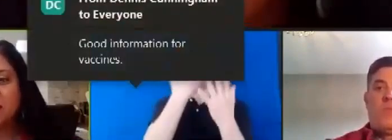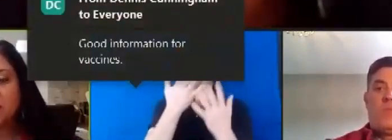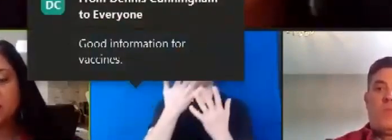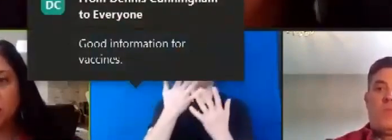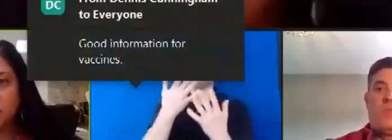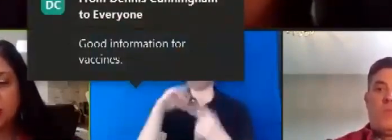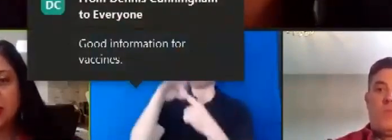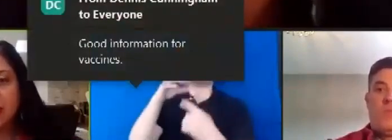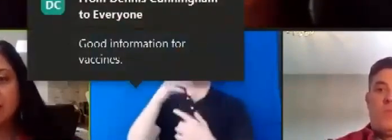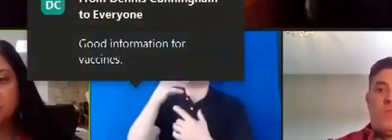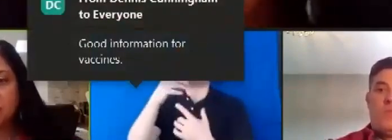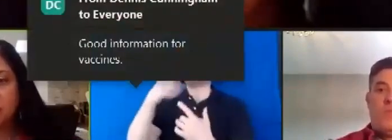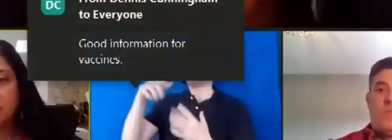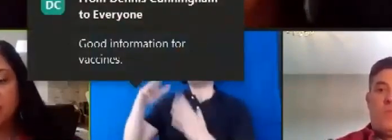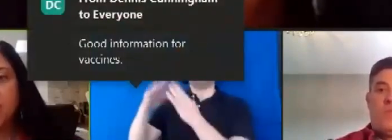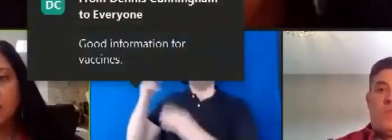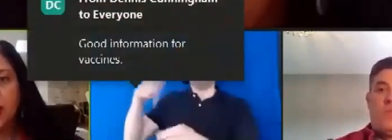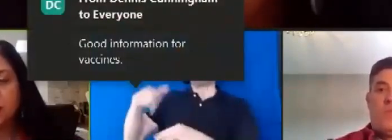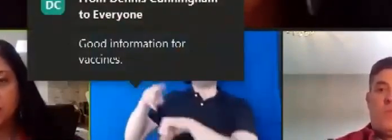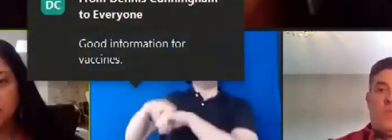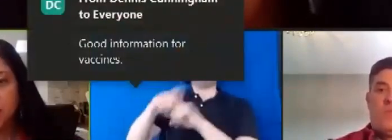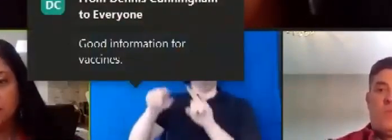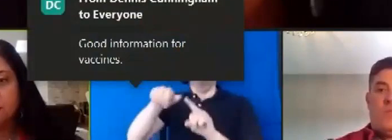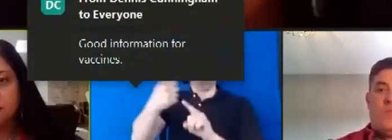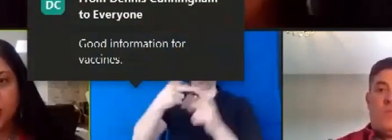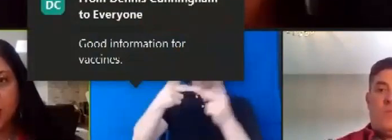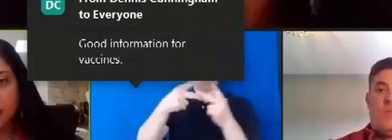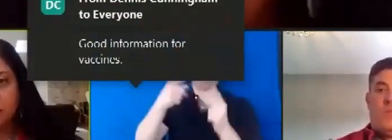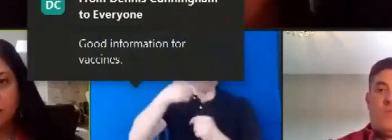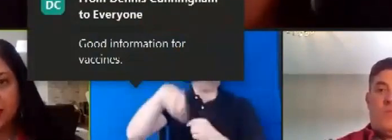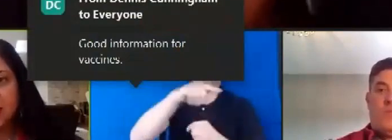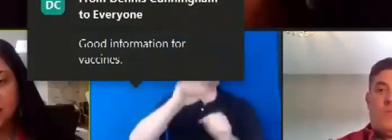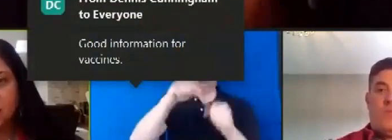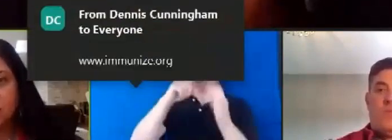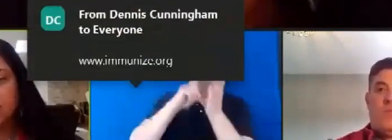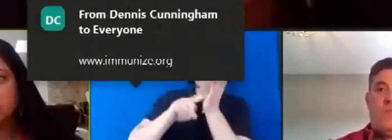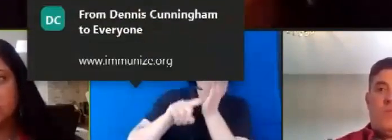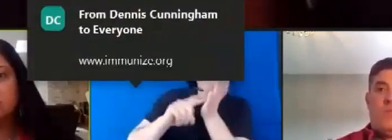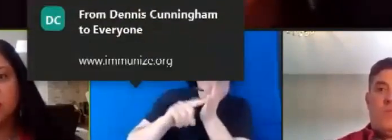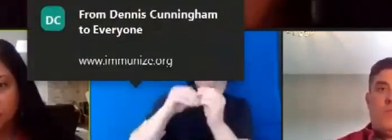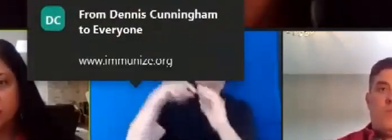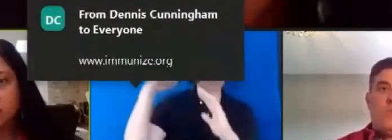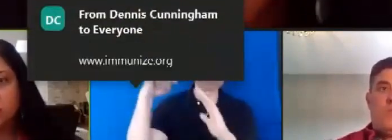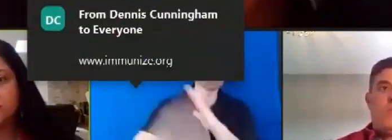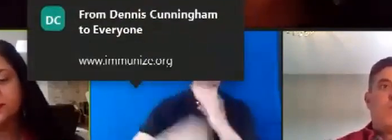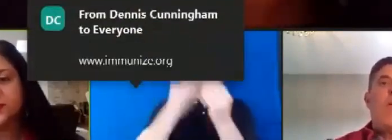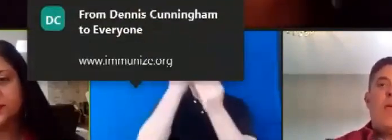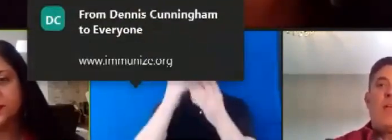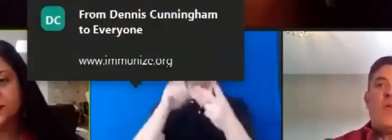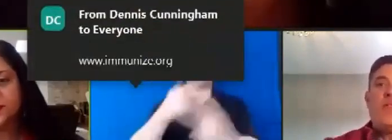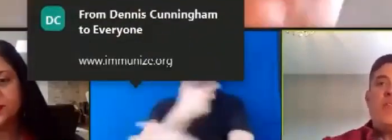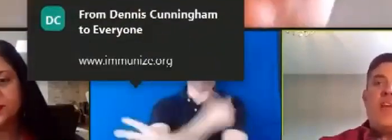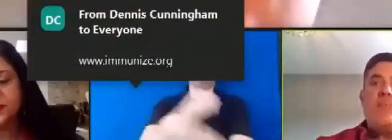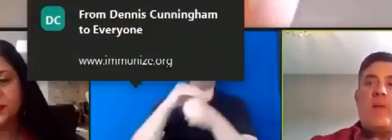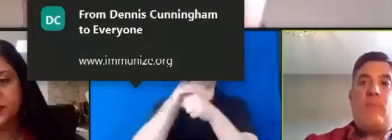alguna de ellas puede ser confusa donde tú recomiendas que las personas que están escuchando vayan a obtener esta información